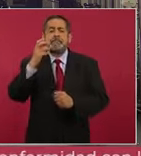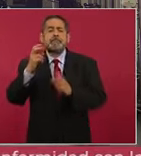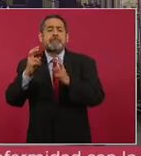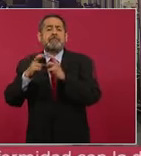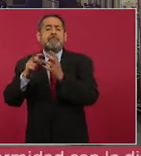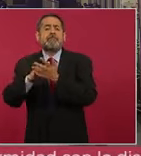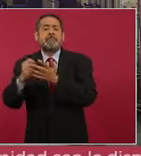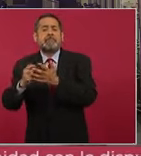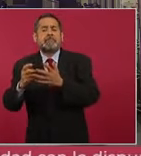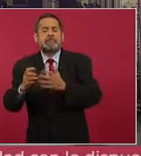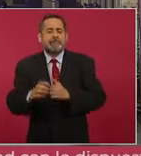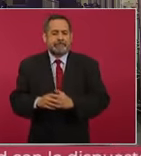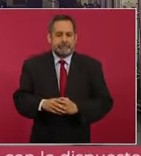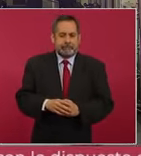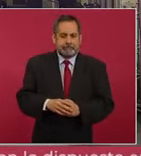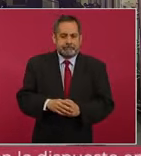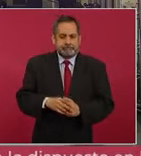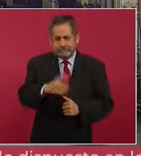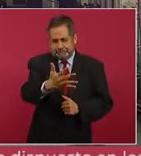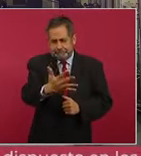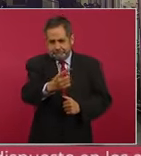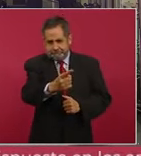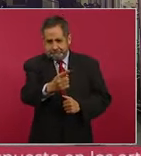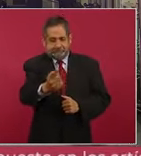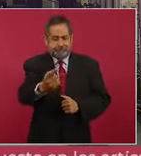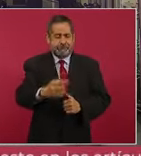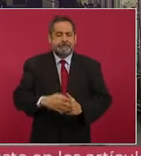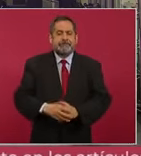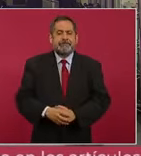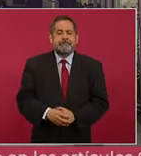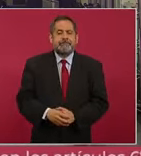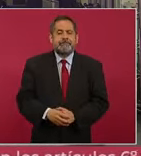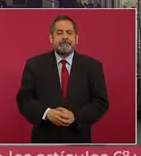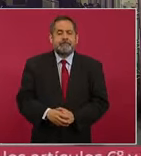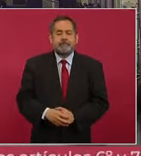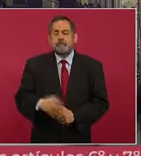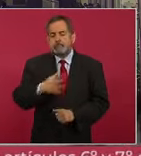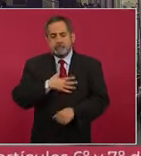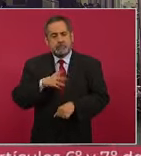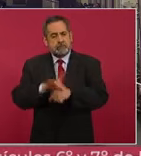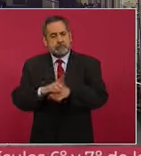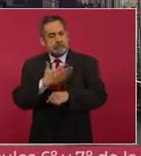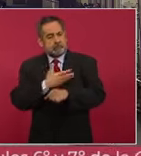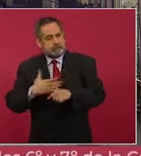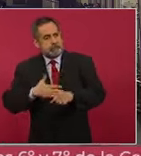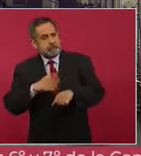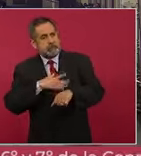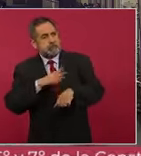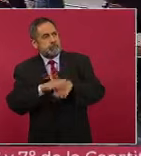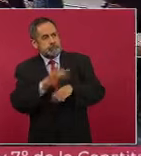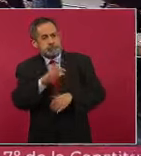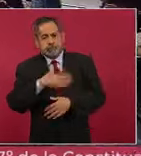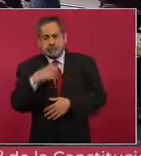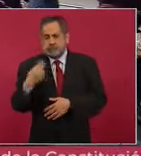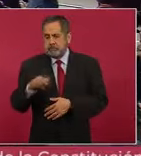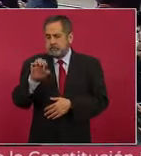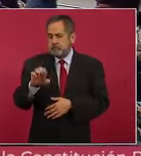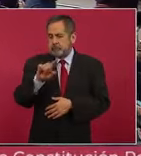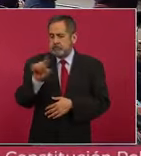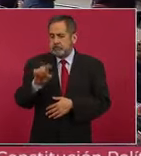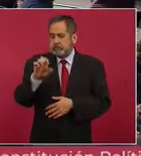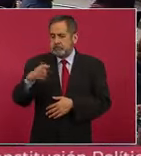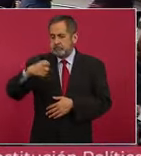Ahí. Primero, sí. ¿Qué tal? Buen día, presidente. Buenos días a todos. Ezequiel Flores, reportero de la